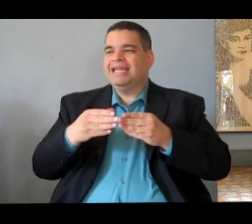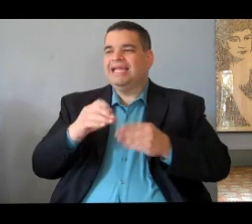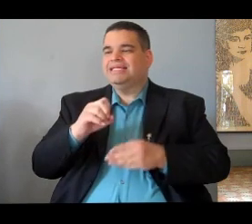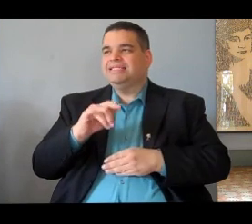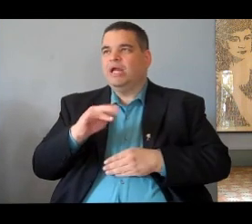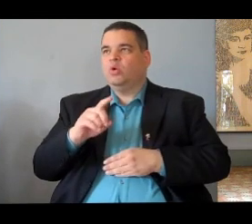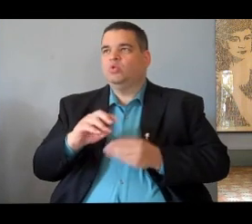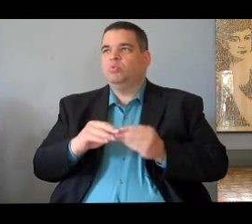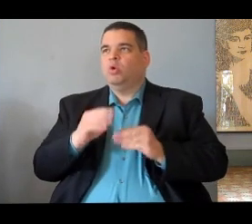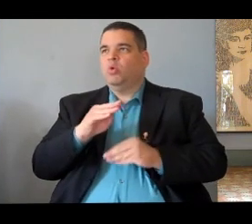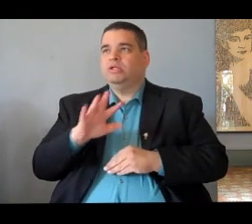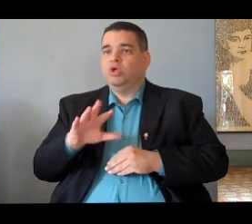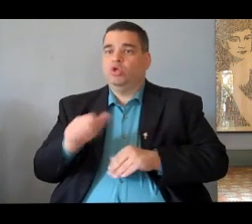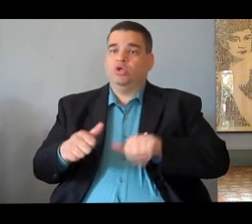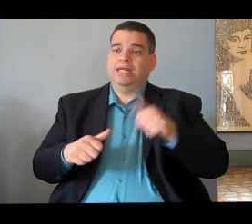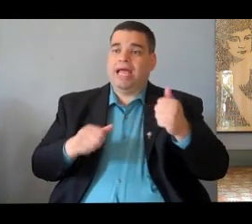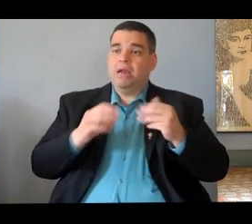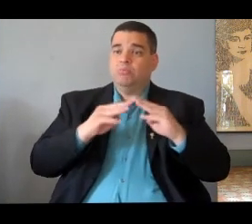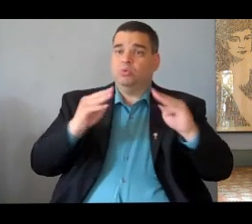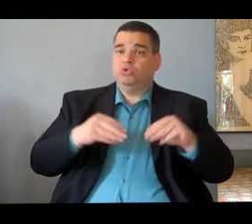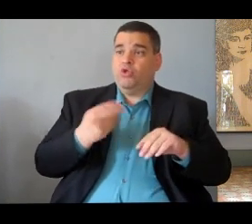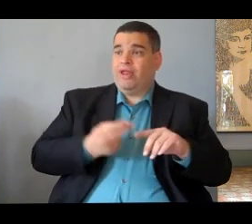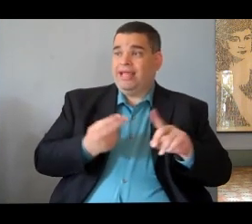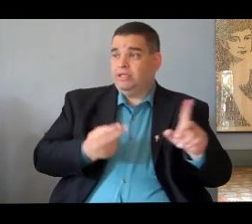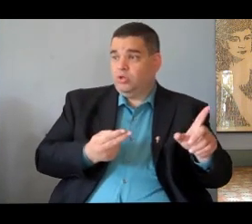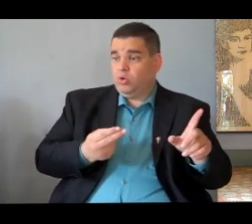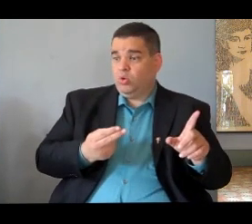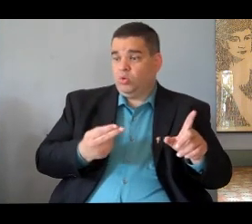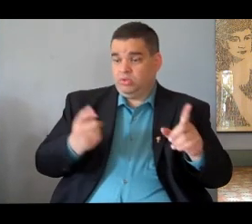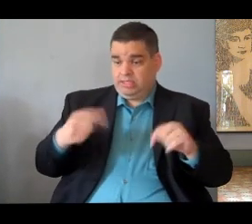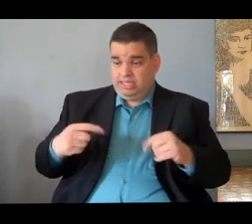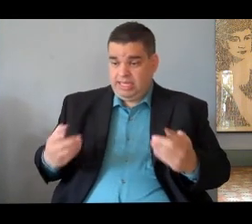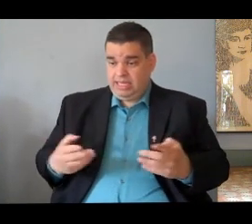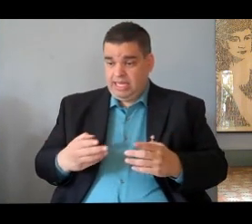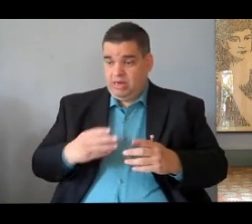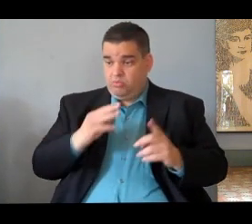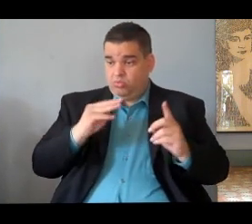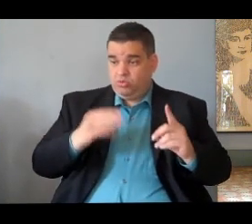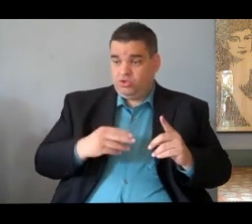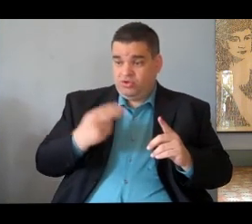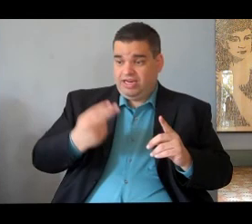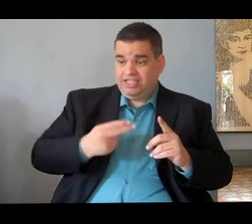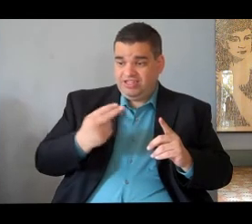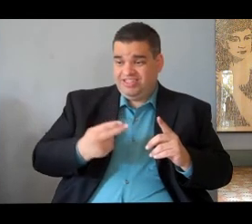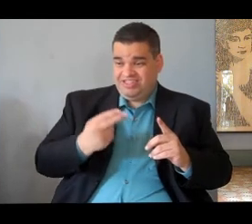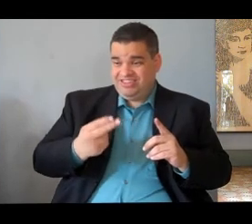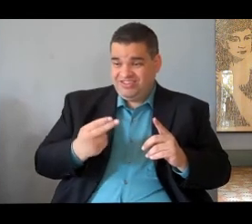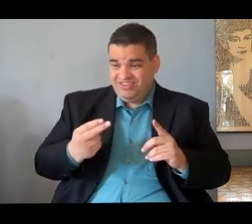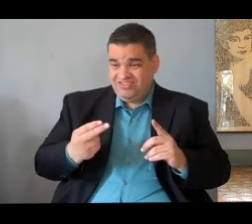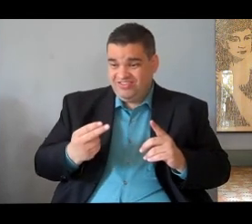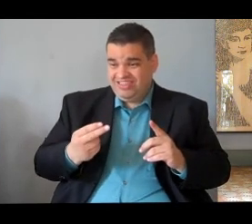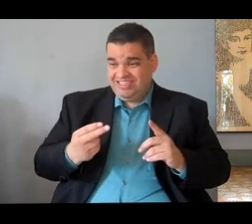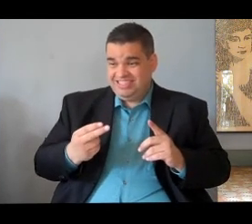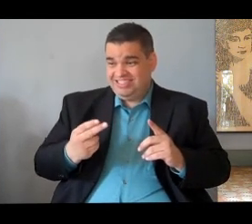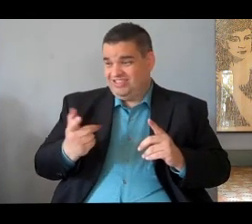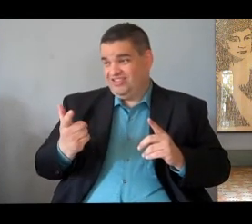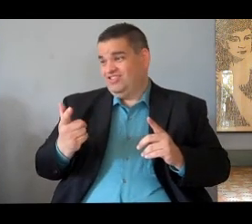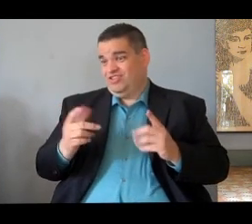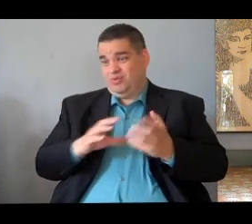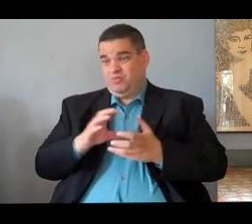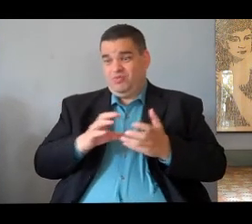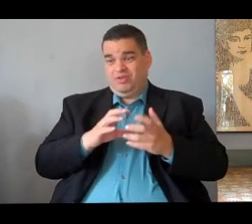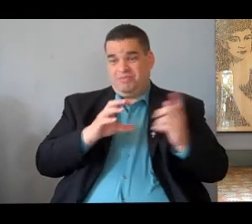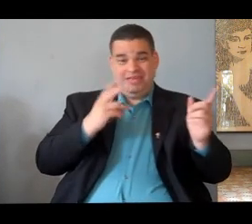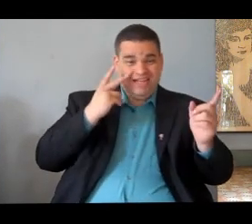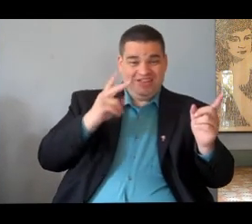lado del otro museo, que es Museo de la Historia. O sea, que cualquier cosa usted se pasa y llega al Museo de la Historia, donde estoy mirando acá. Si se pasa un poquito, sí, es que estoy como